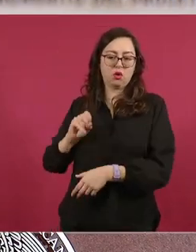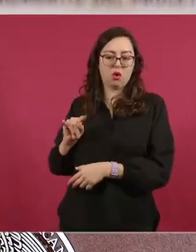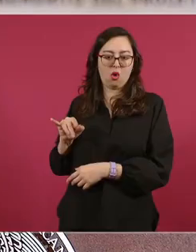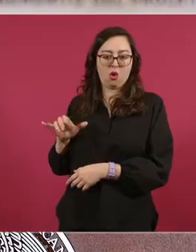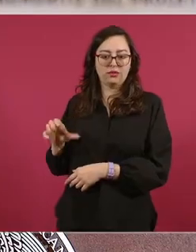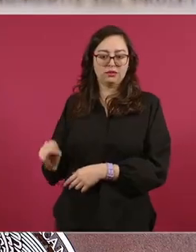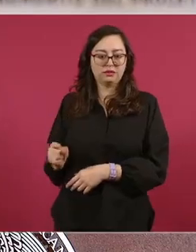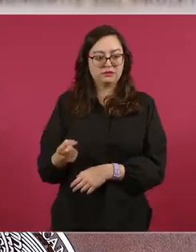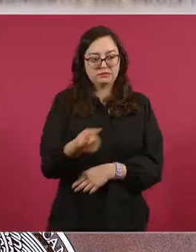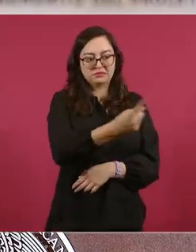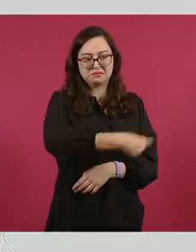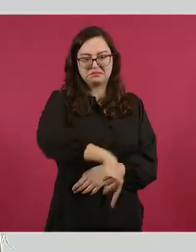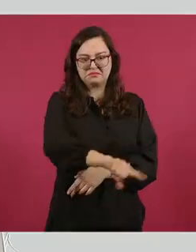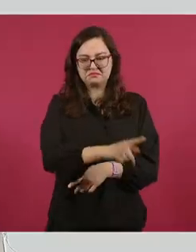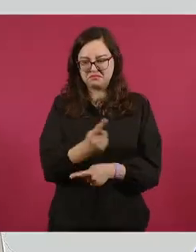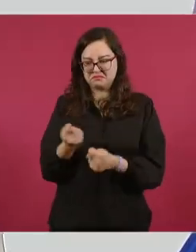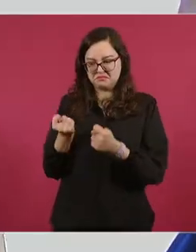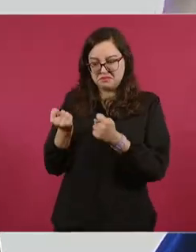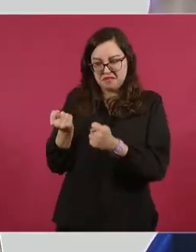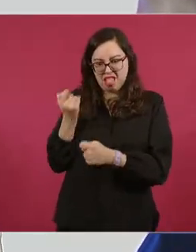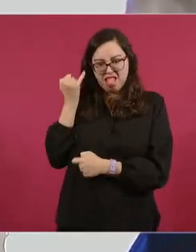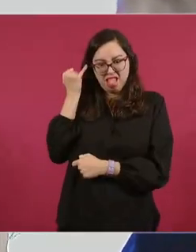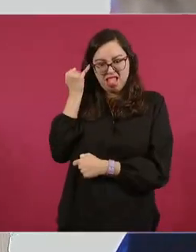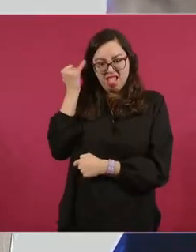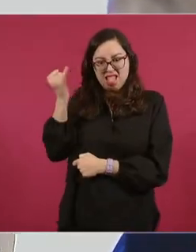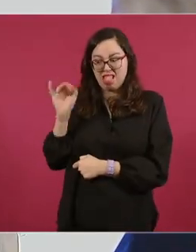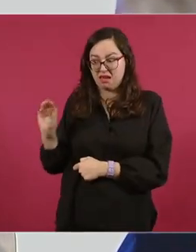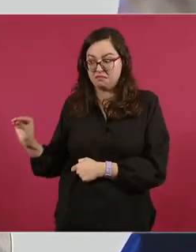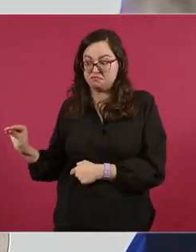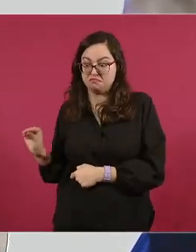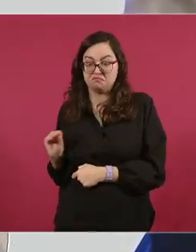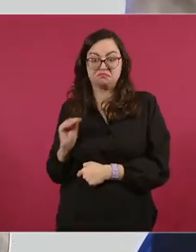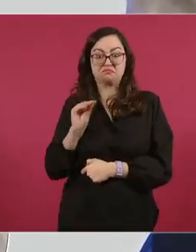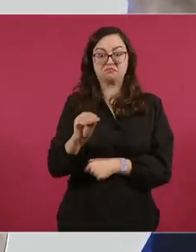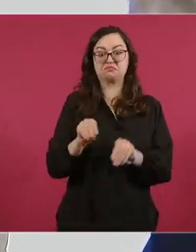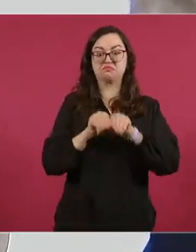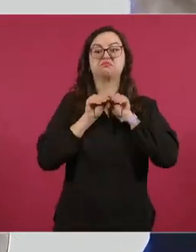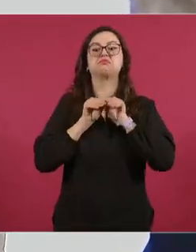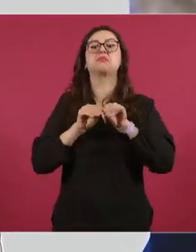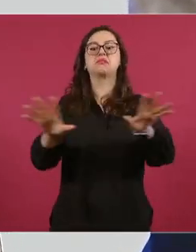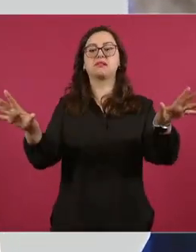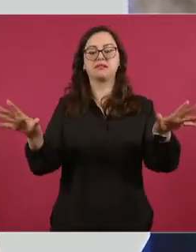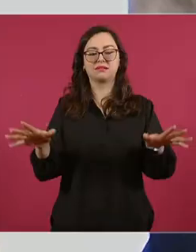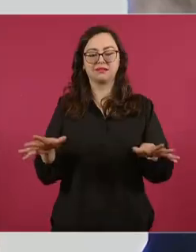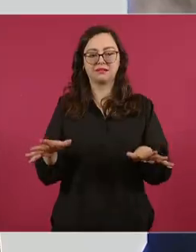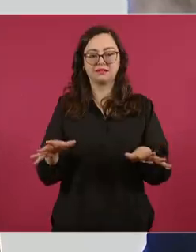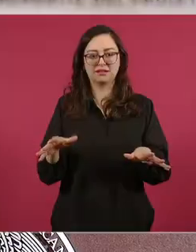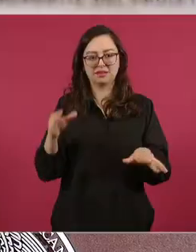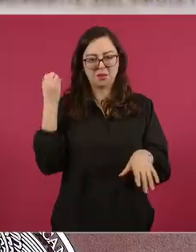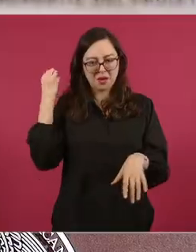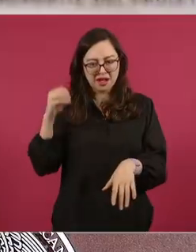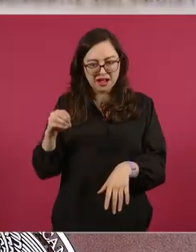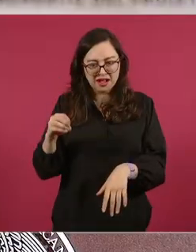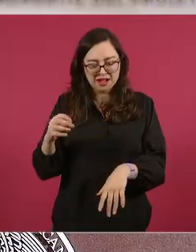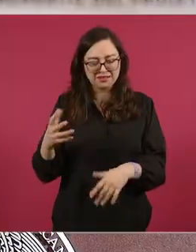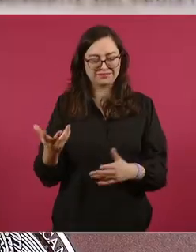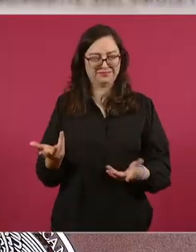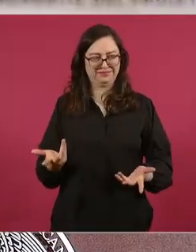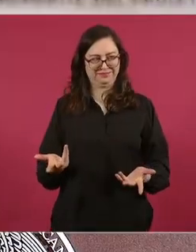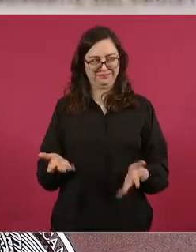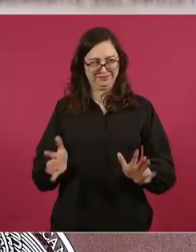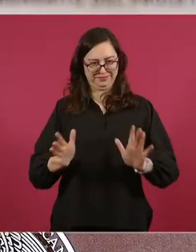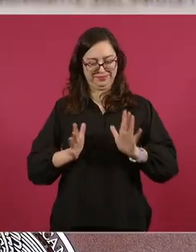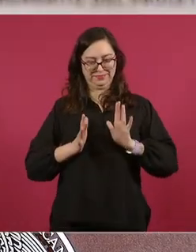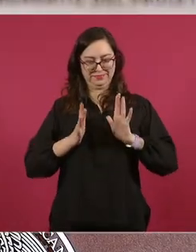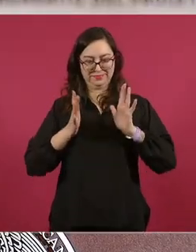tramposa, el diario Reforma la publica como si fuera actual. Y también tenemos un video